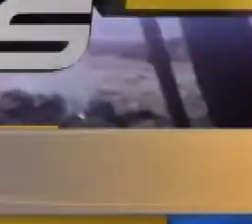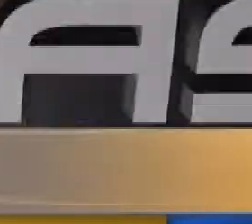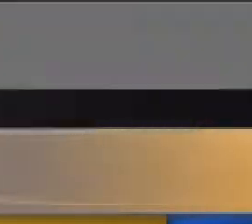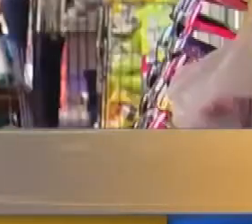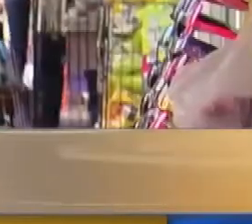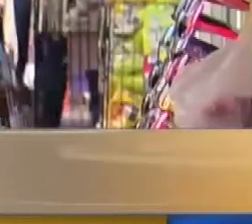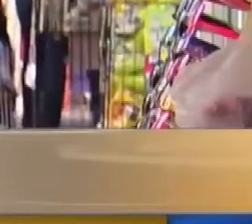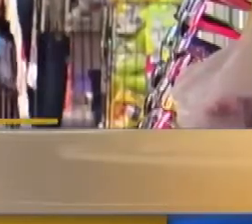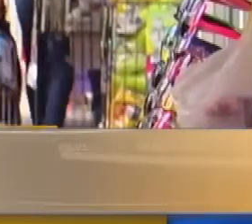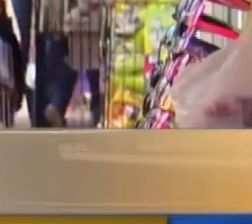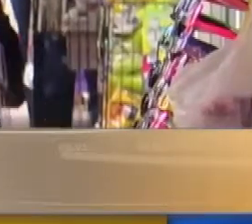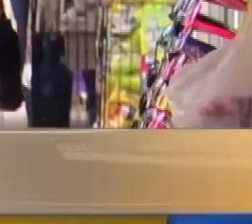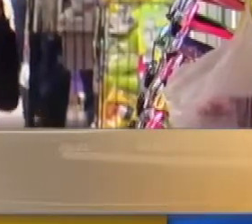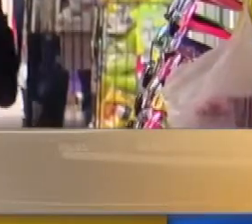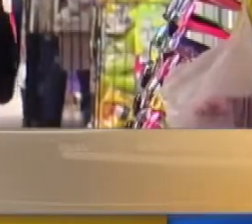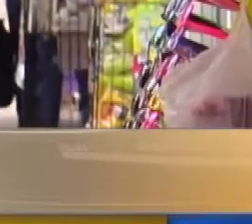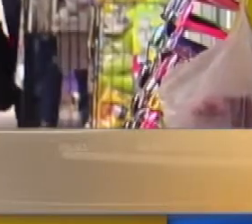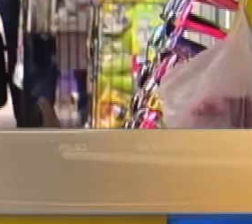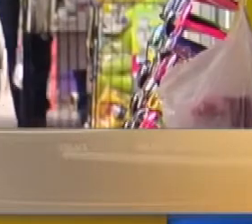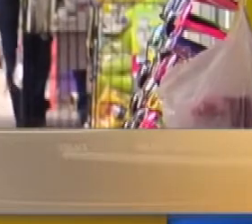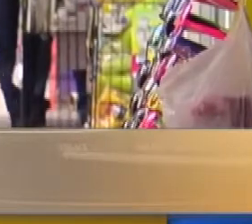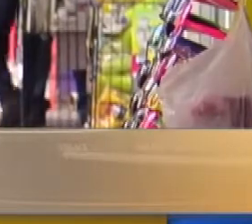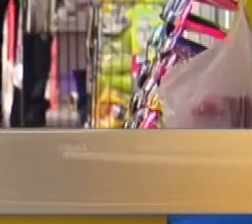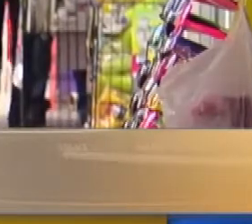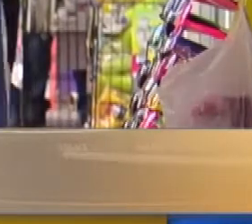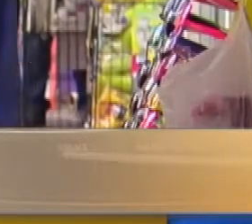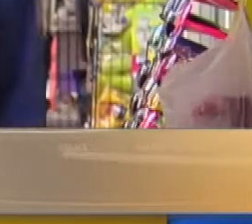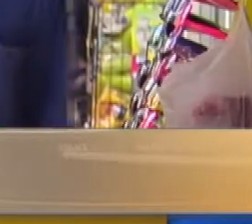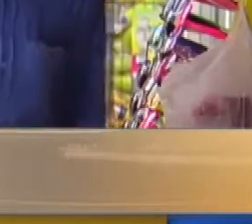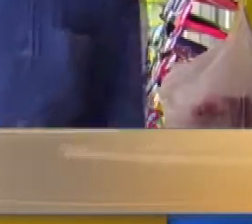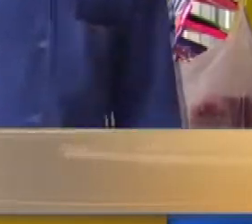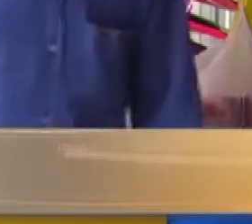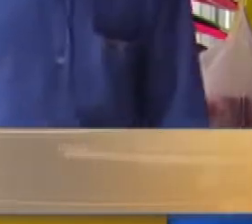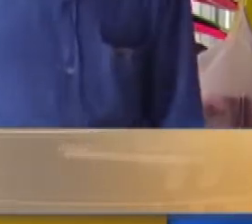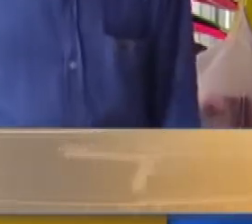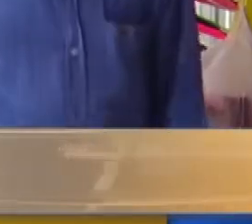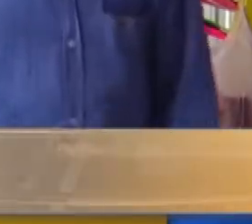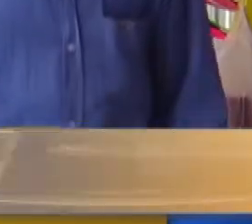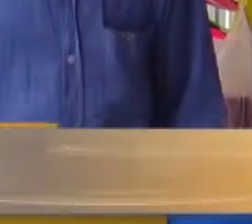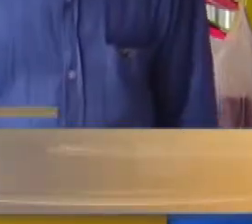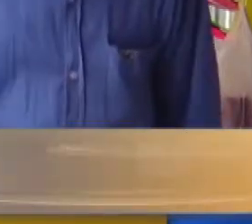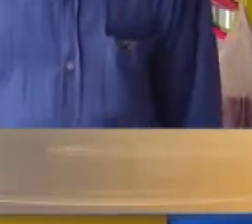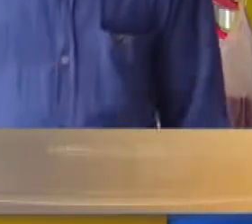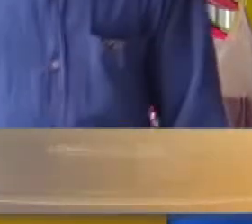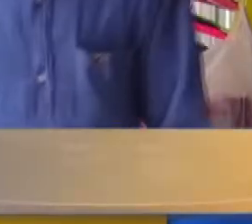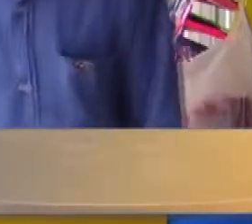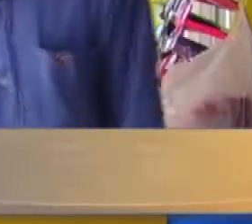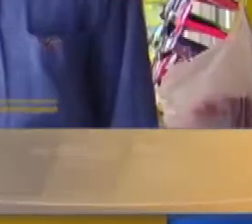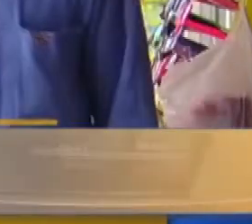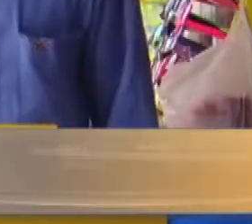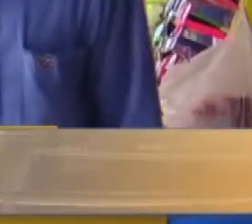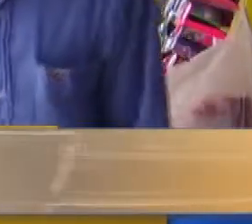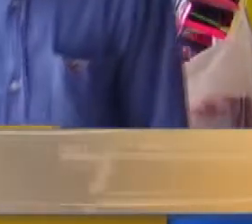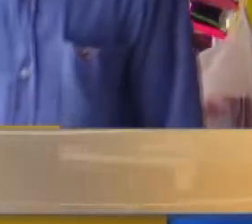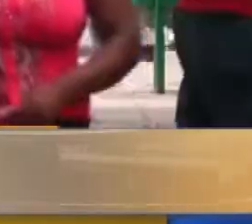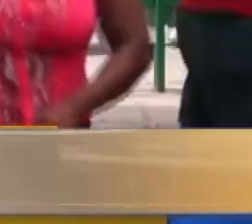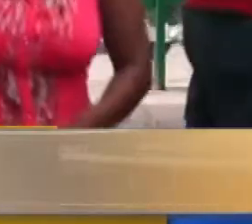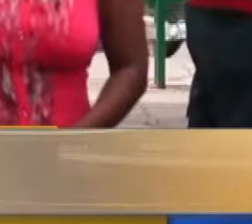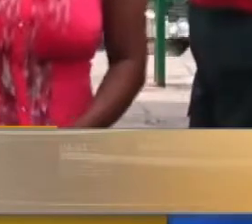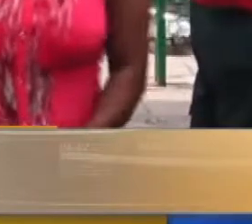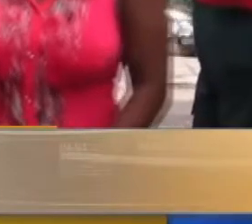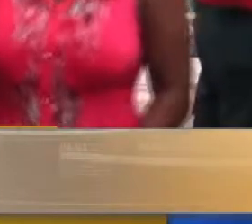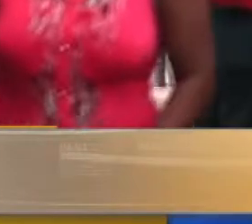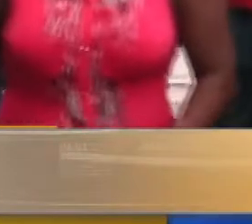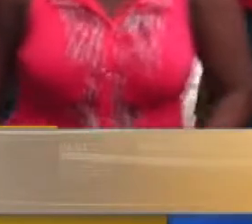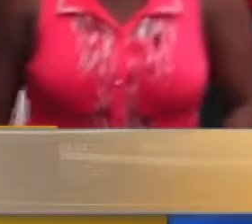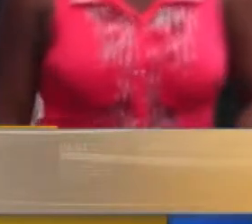Zapato. En cumplimiento del programa Estado Joven del Gobierno Nacional, jóvenes barranqueños podrán acceder a prácticas en el sector público. Los interesados deben oscilar